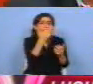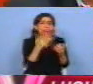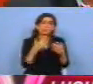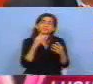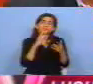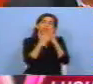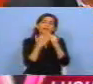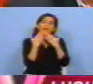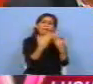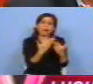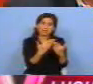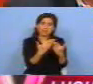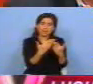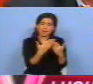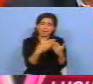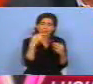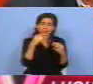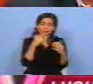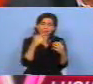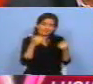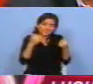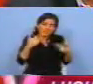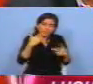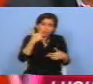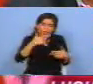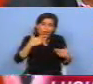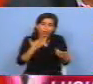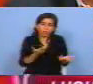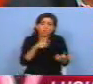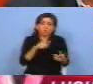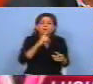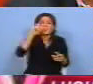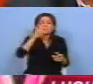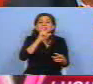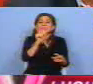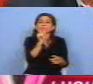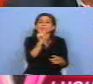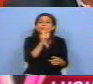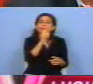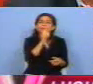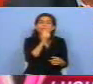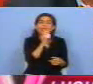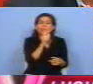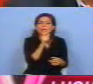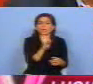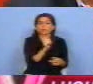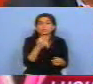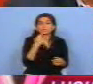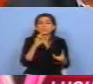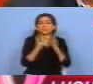Gracias o poner un poco el cuerpo me parece que estaría piola pero a partir de ahora como Teto no es un periodista es un entretenedor es un